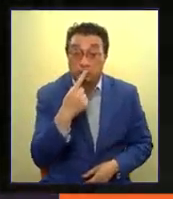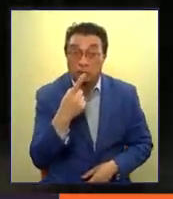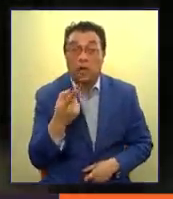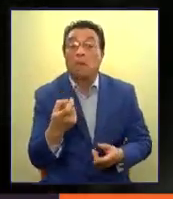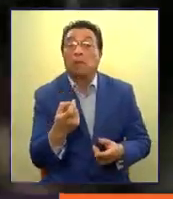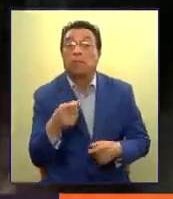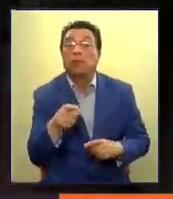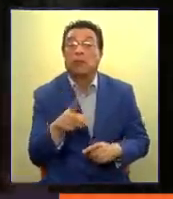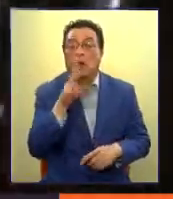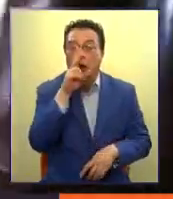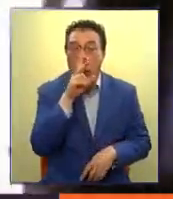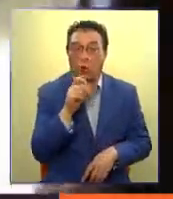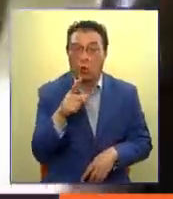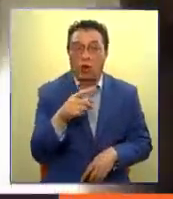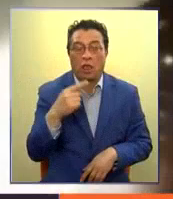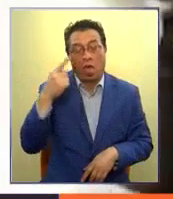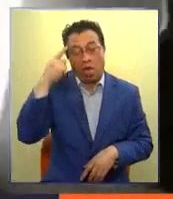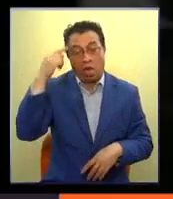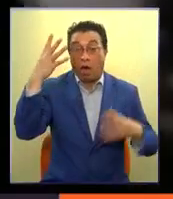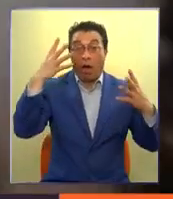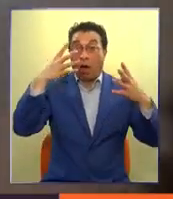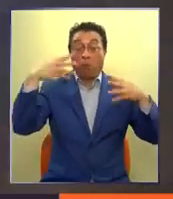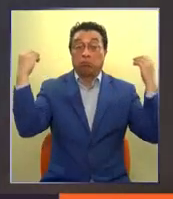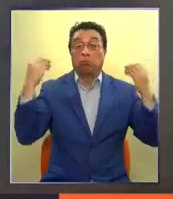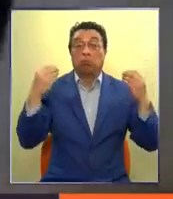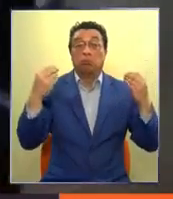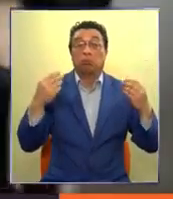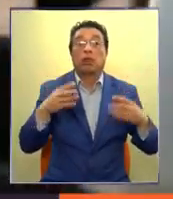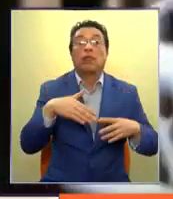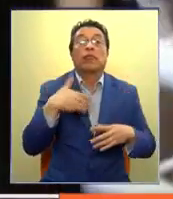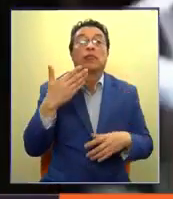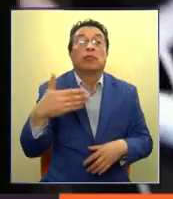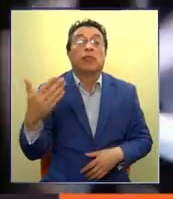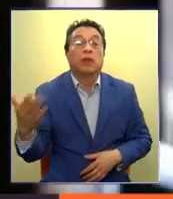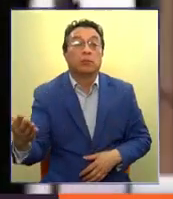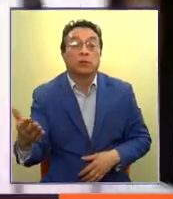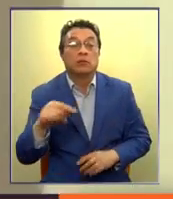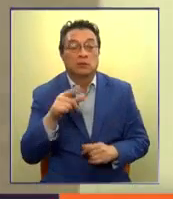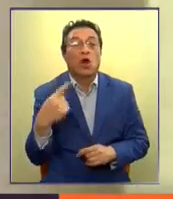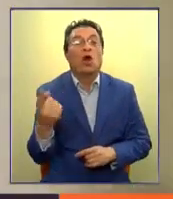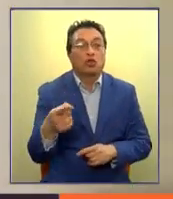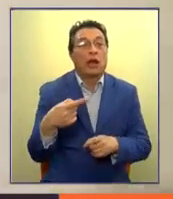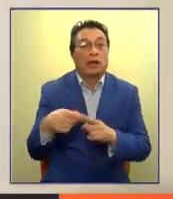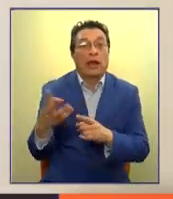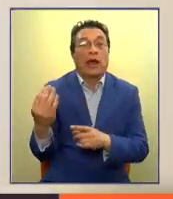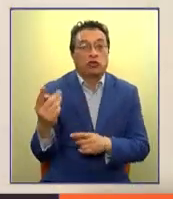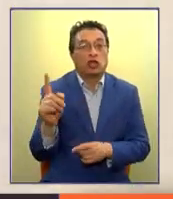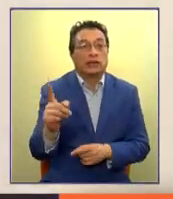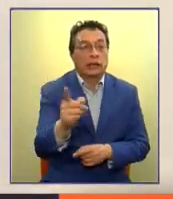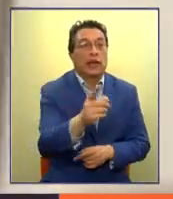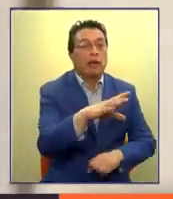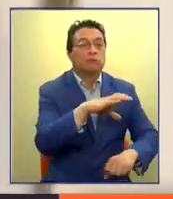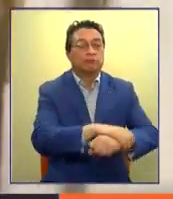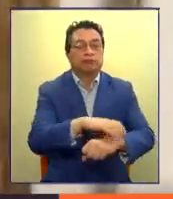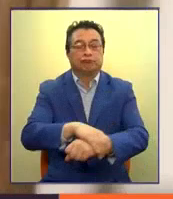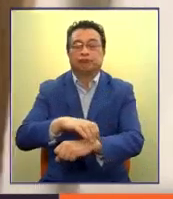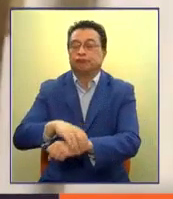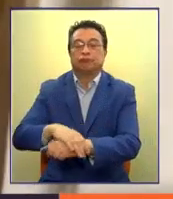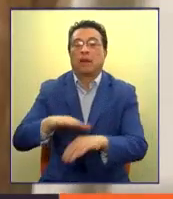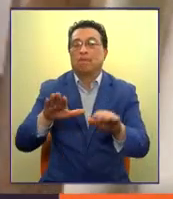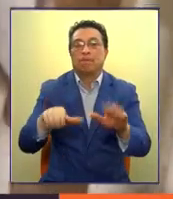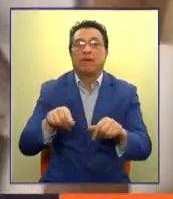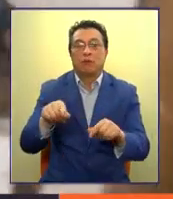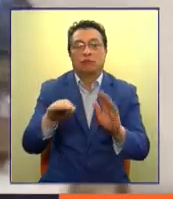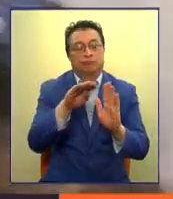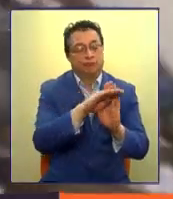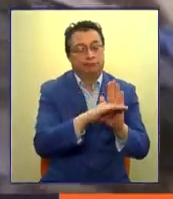fue como si hubiese perdido la memoria. 3 meses después, y junto a otras 14 personas, también sería detenido por el mismo tipo de delito.